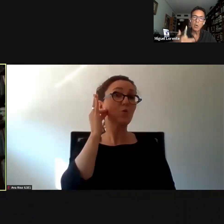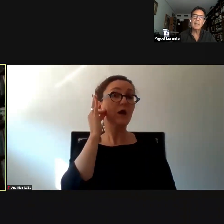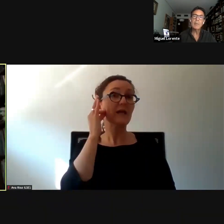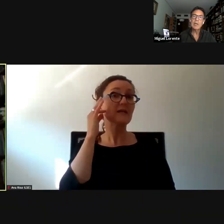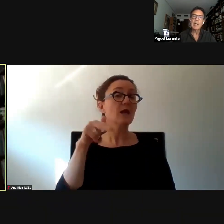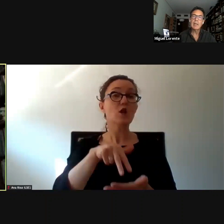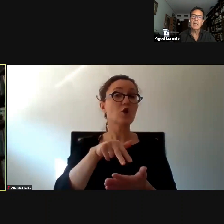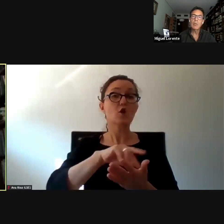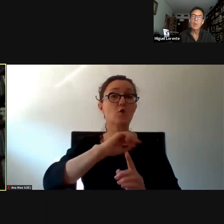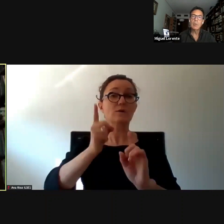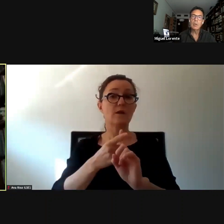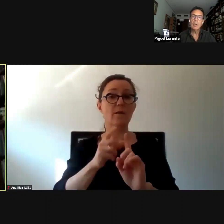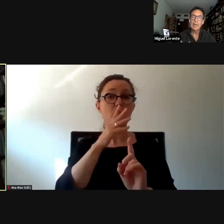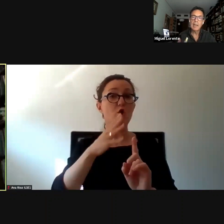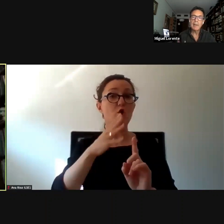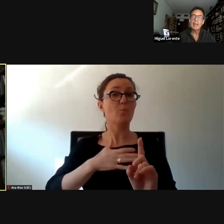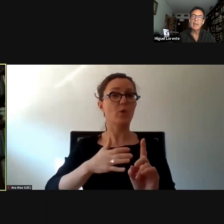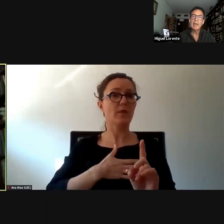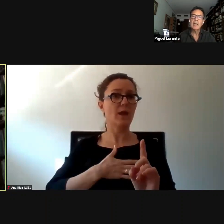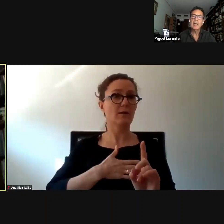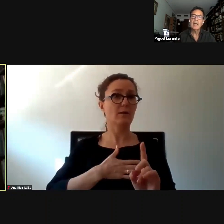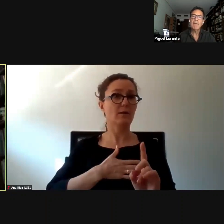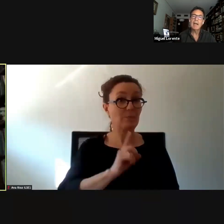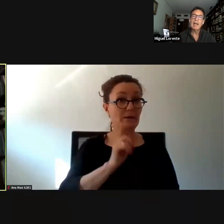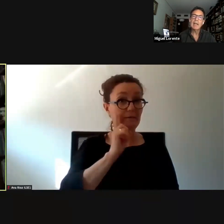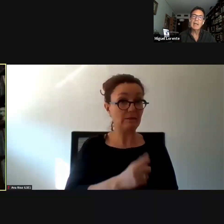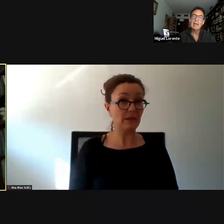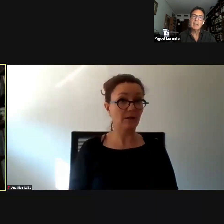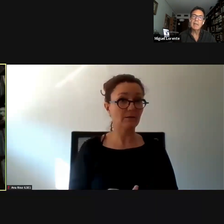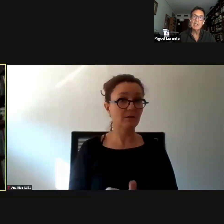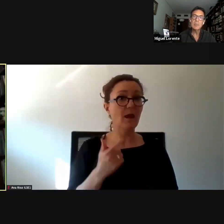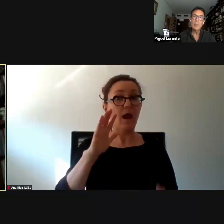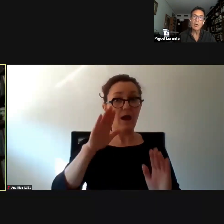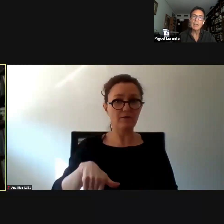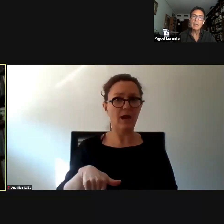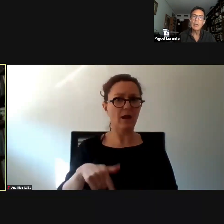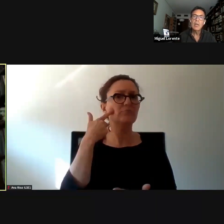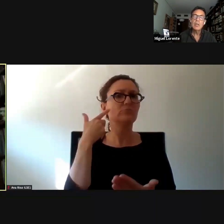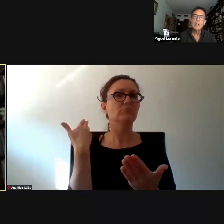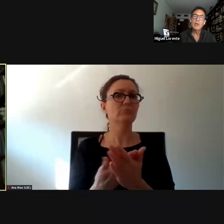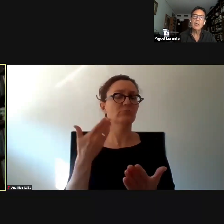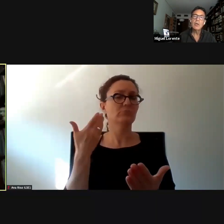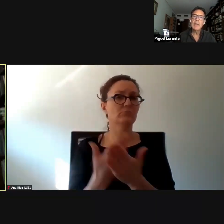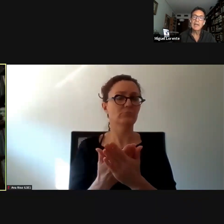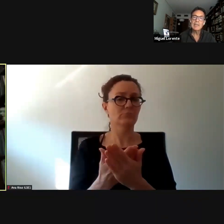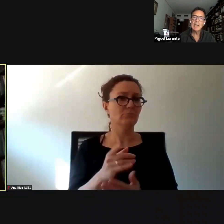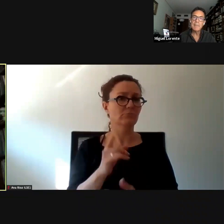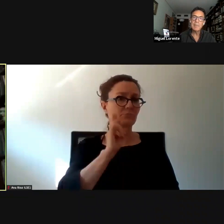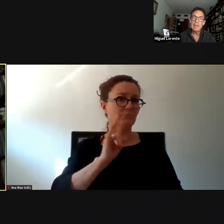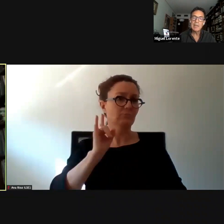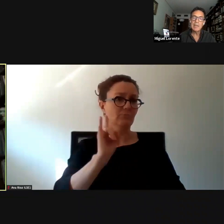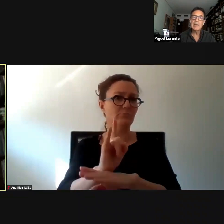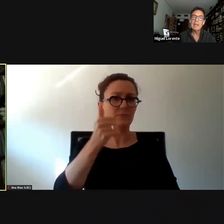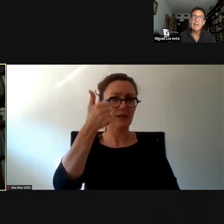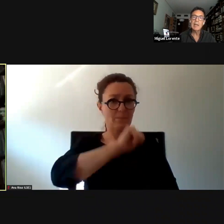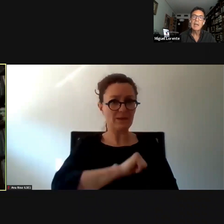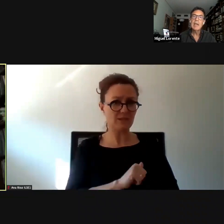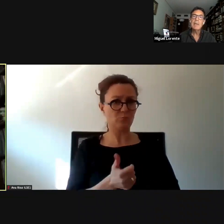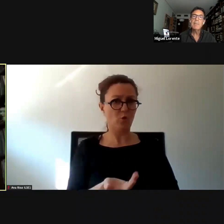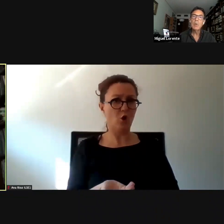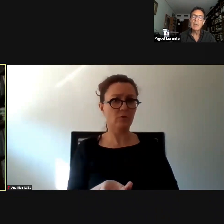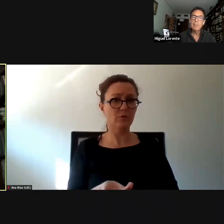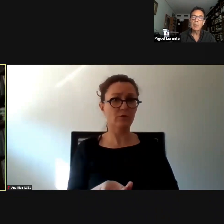mentira. Con lo cual se vuelve a demostrar de nuevo en la práctica la falacia del machismo. Por lo tanto, yo creo que en